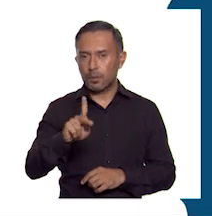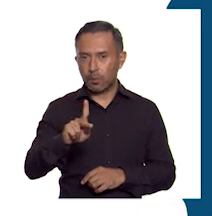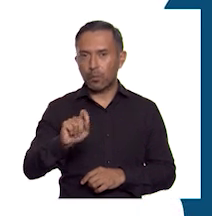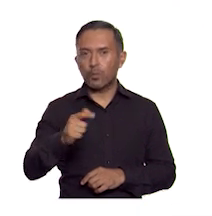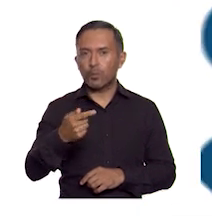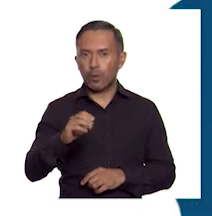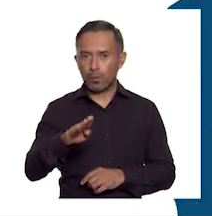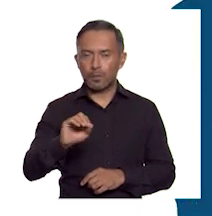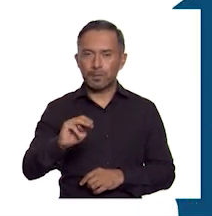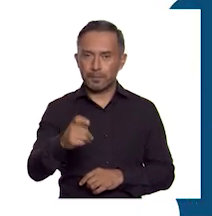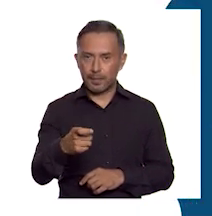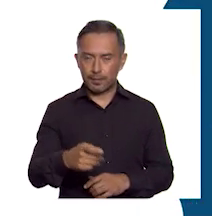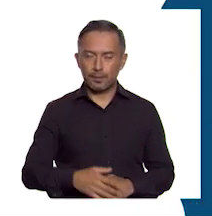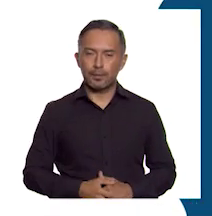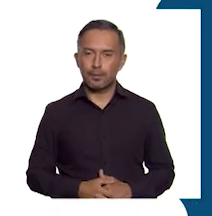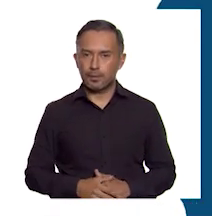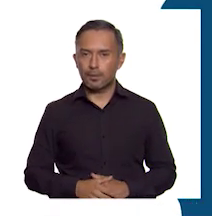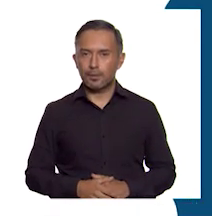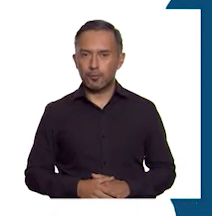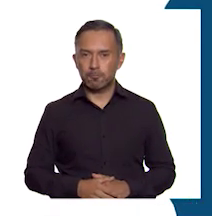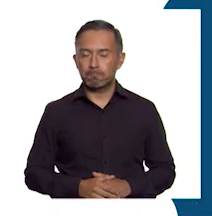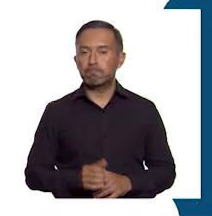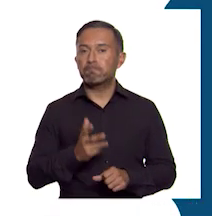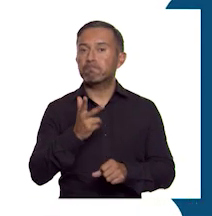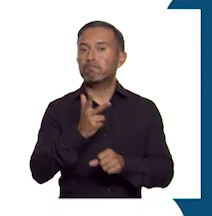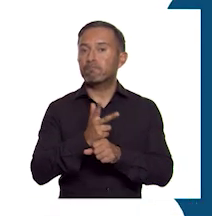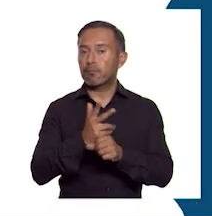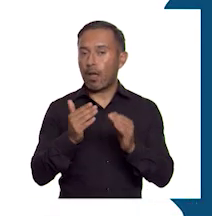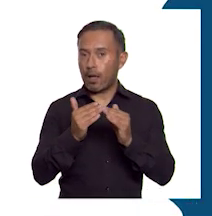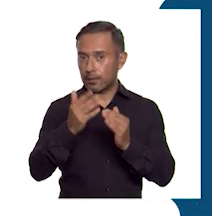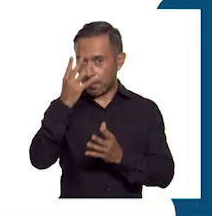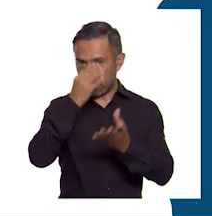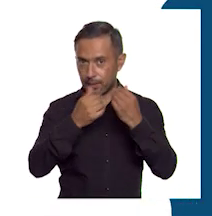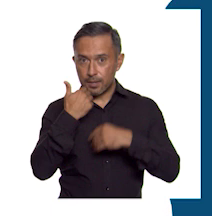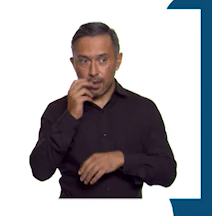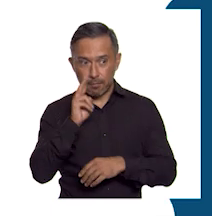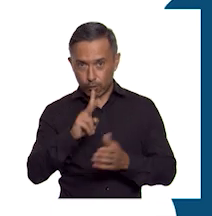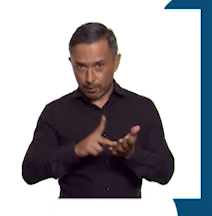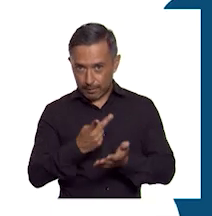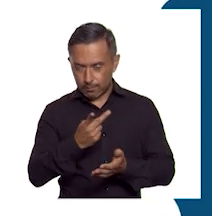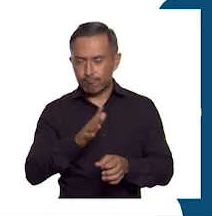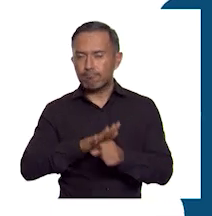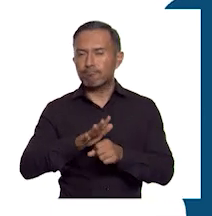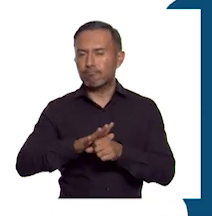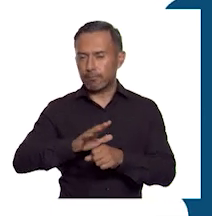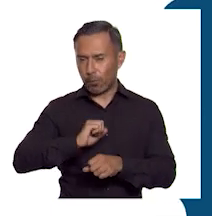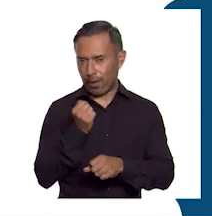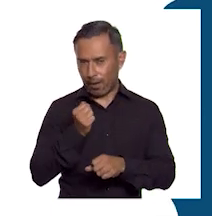conalitech.sep.gov.mx. Si quieres volver a ver los programas de Aprende en Casa, los puedes encontrar en